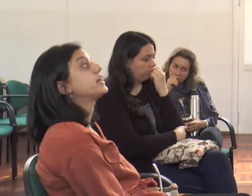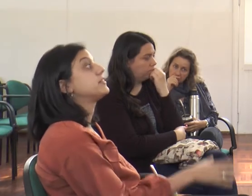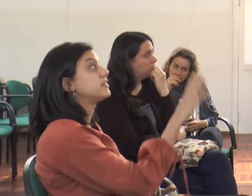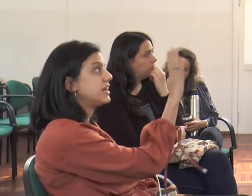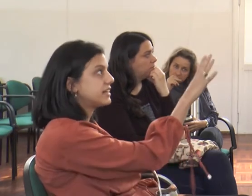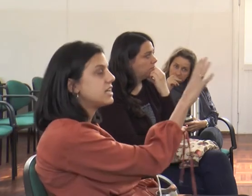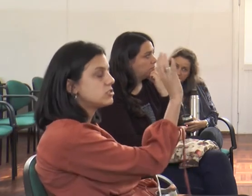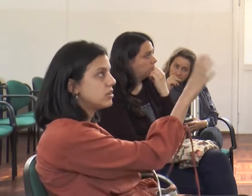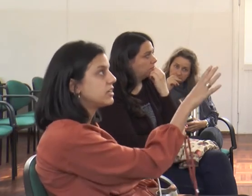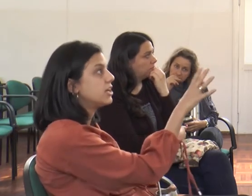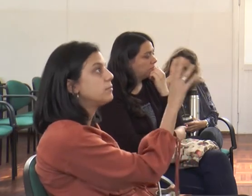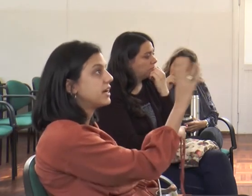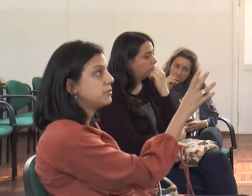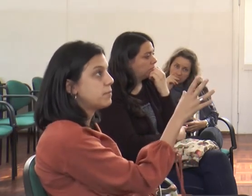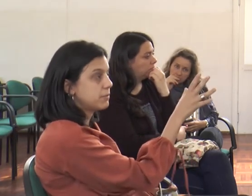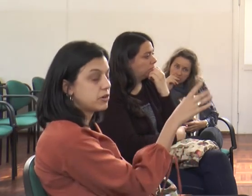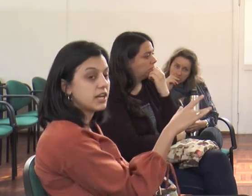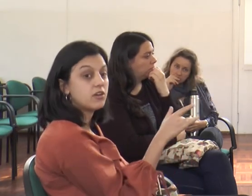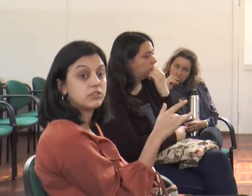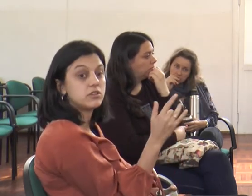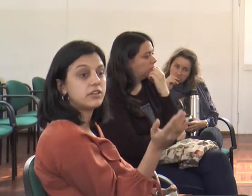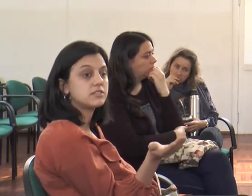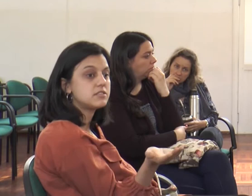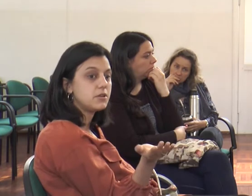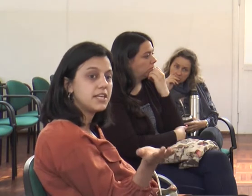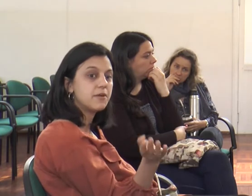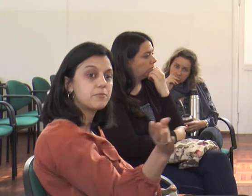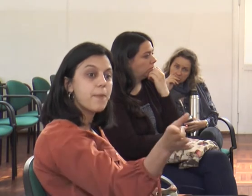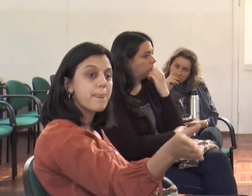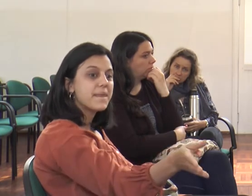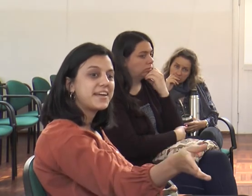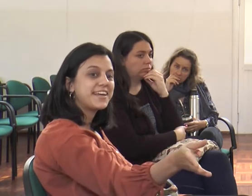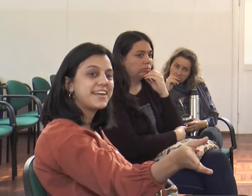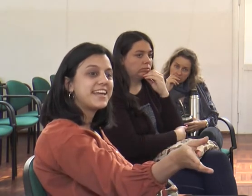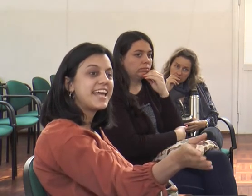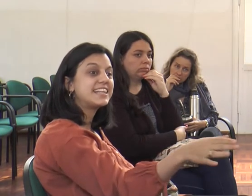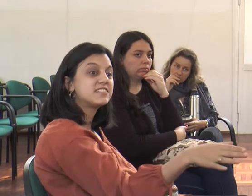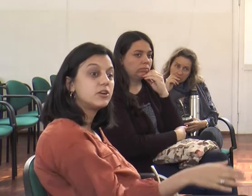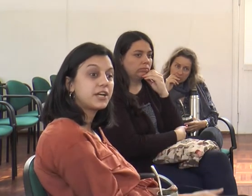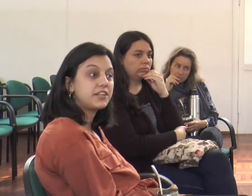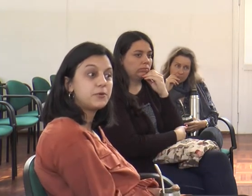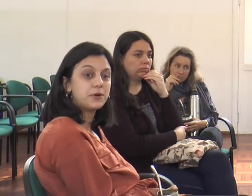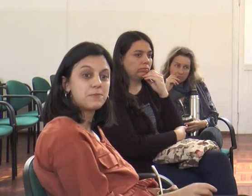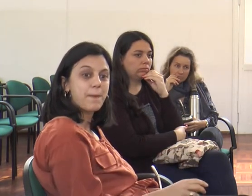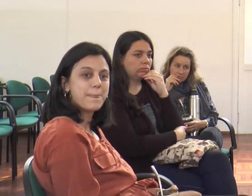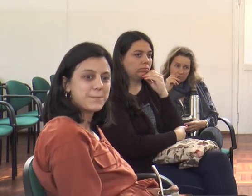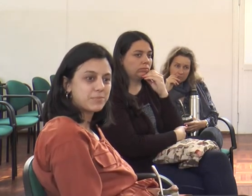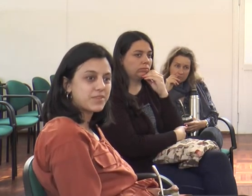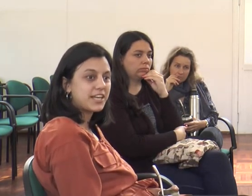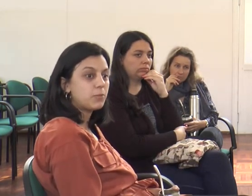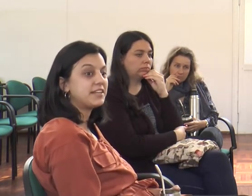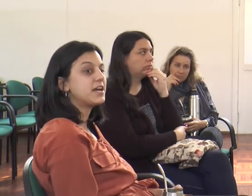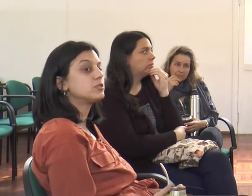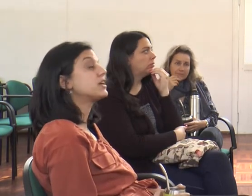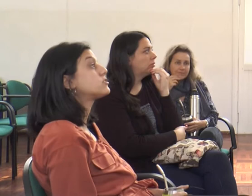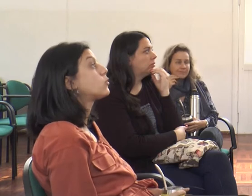Eso en relación a los mecanismos para mejorar las condiciones de accesibilidad. Uh-huh. El tercer objetivo